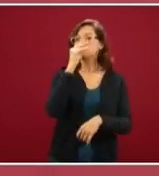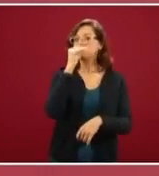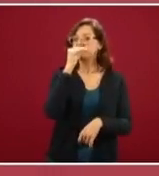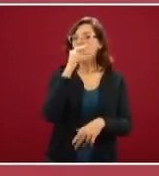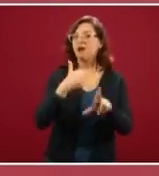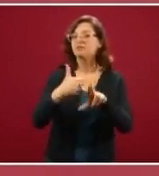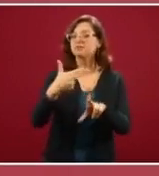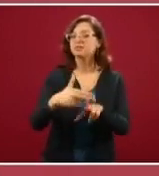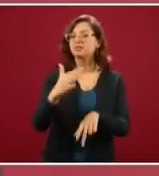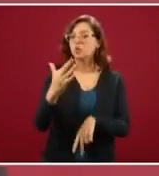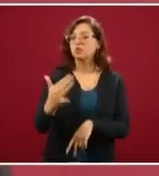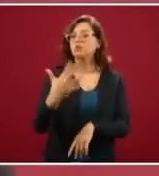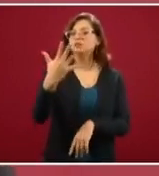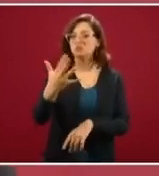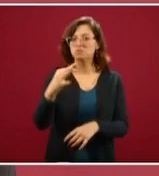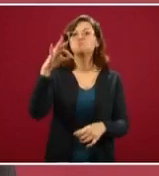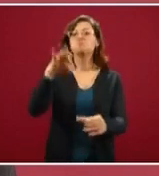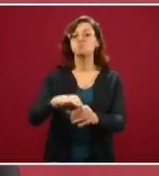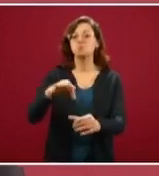sea,